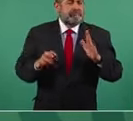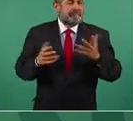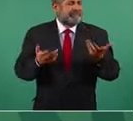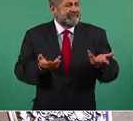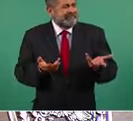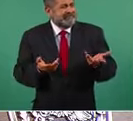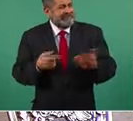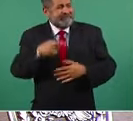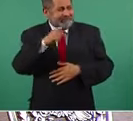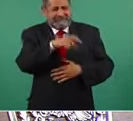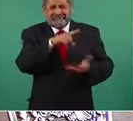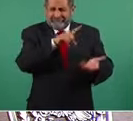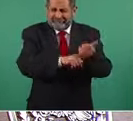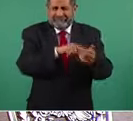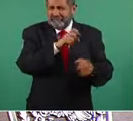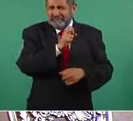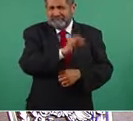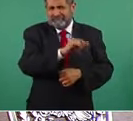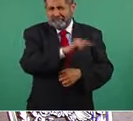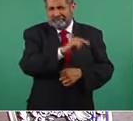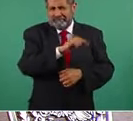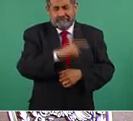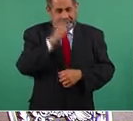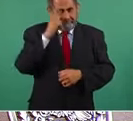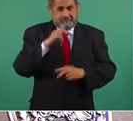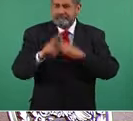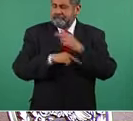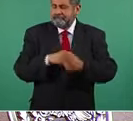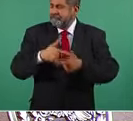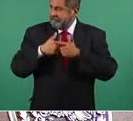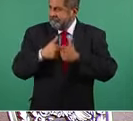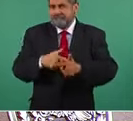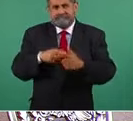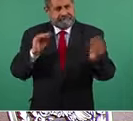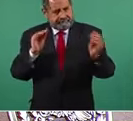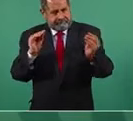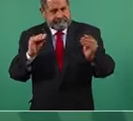Eso es lo que está en el fondo del debate y lo vamos a seguir dando,